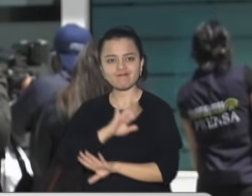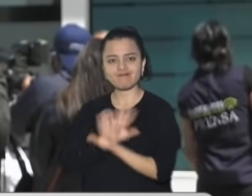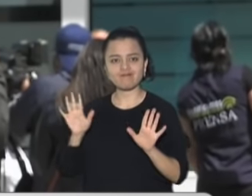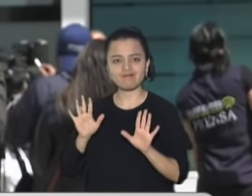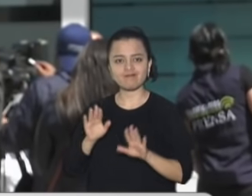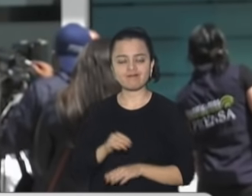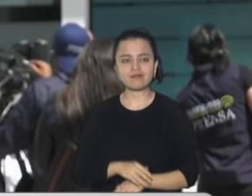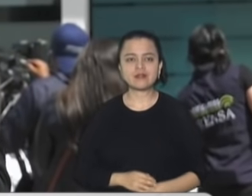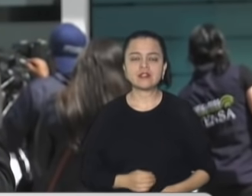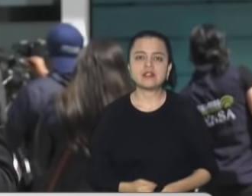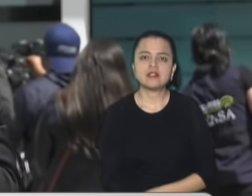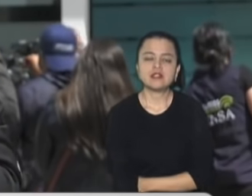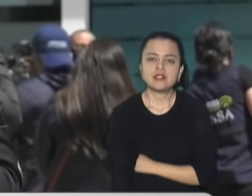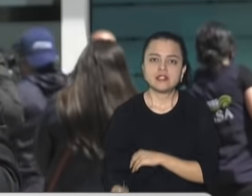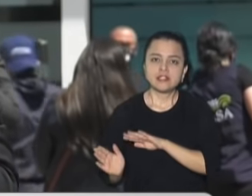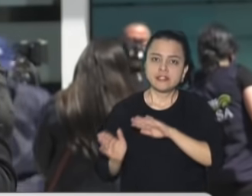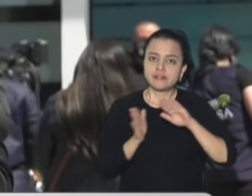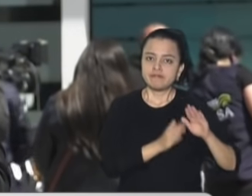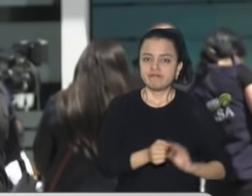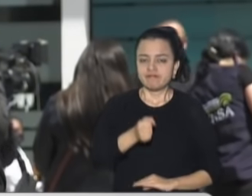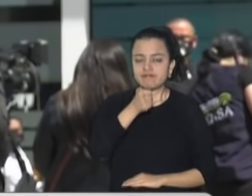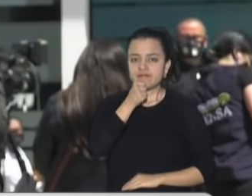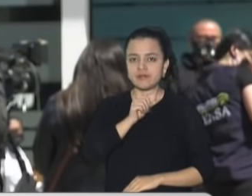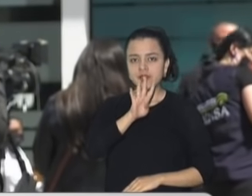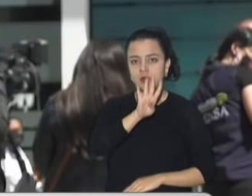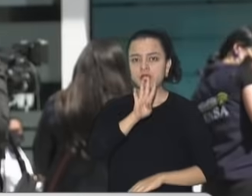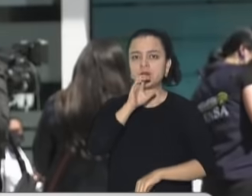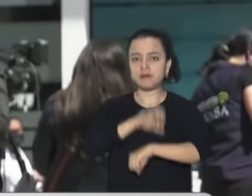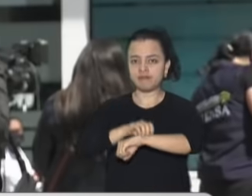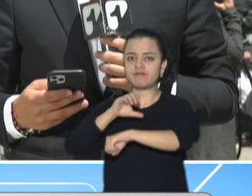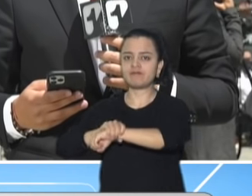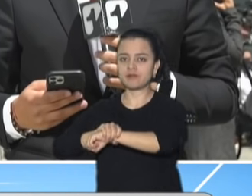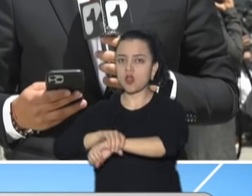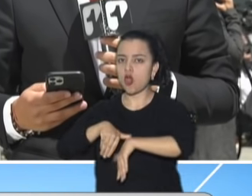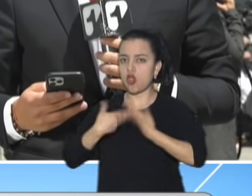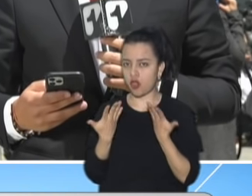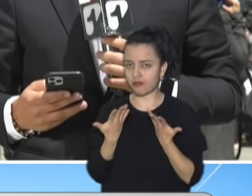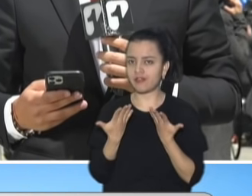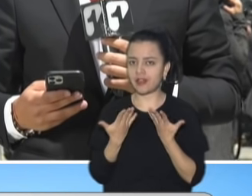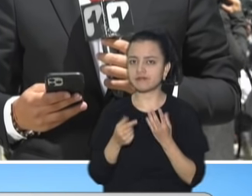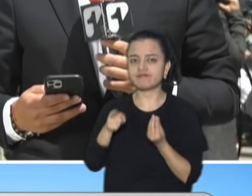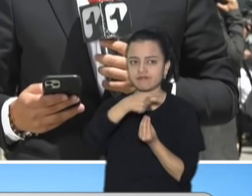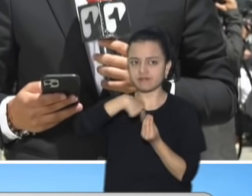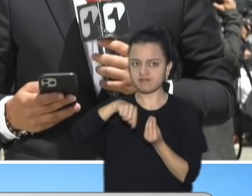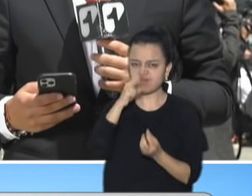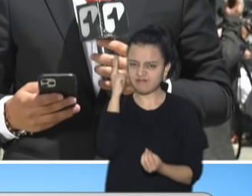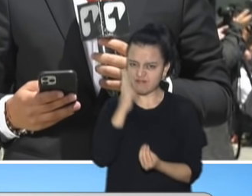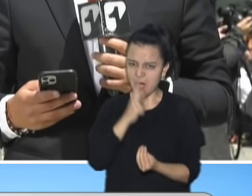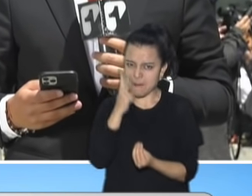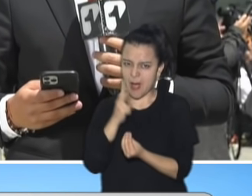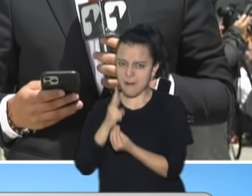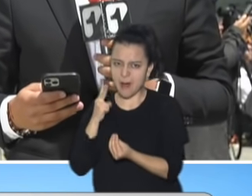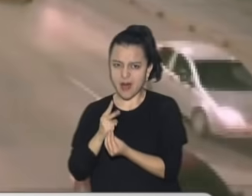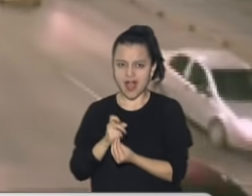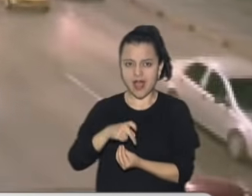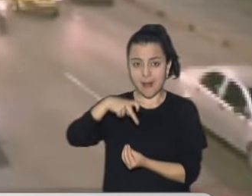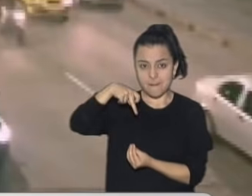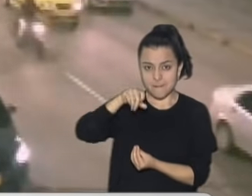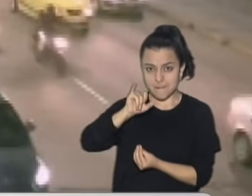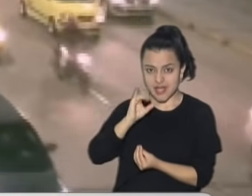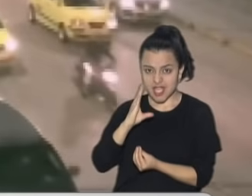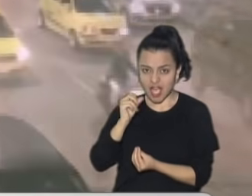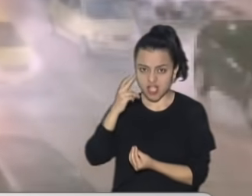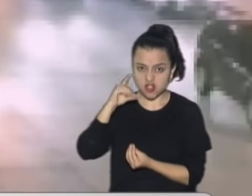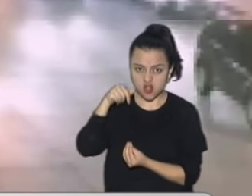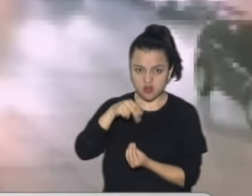Y en otras noticias, en Bogotá fueron capturados 4 sujetos pertenecientes a una banda criminal denominada Los Pikachu.